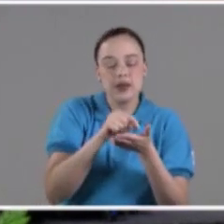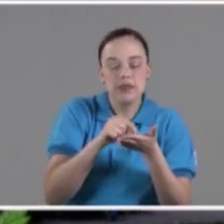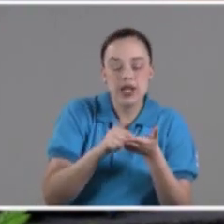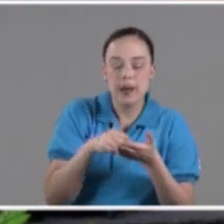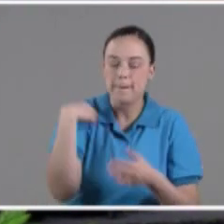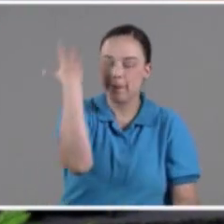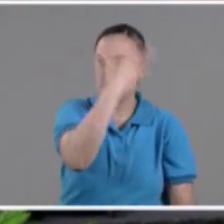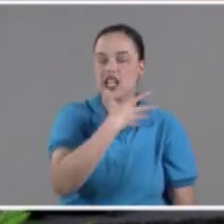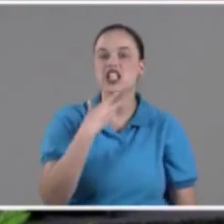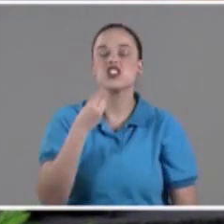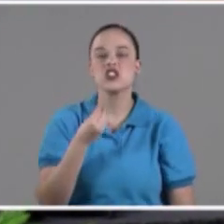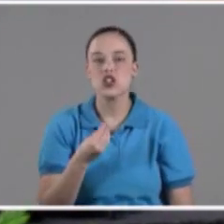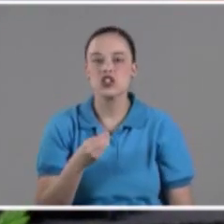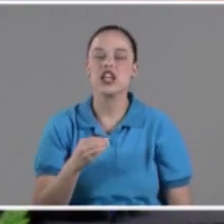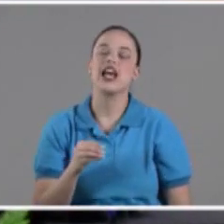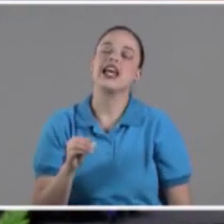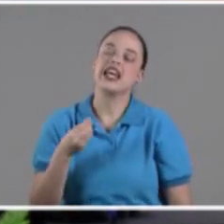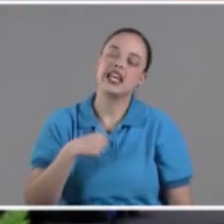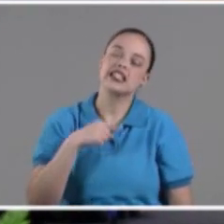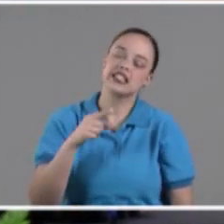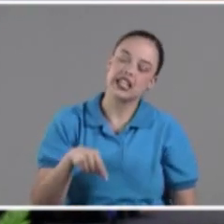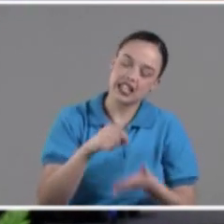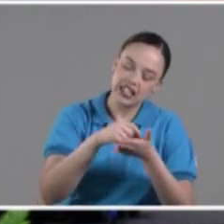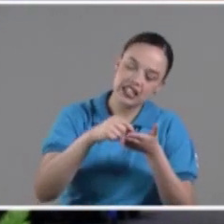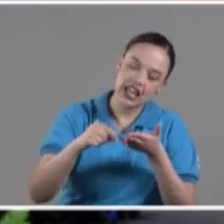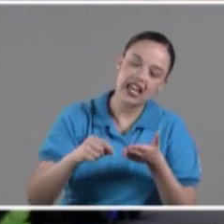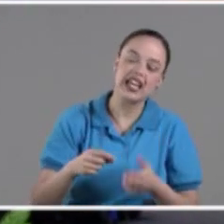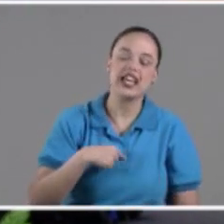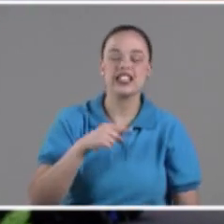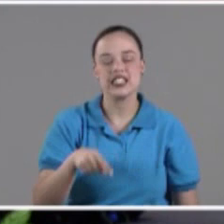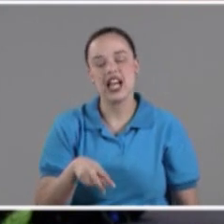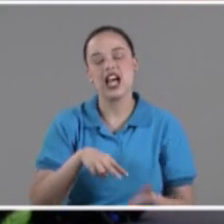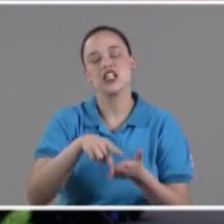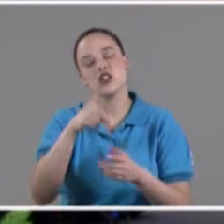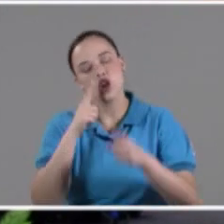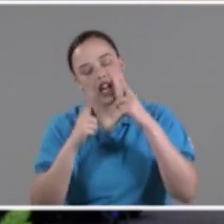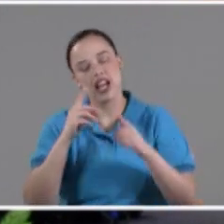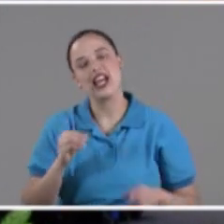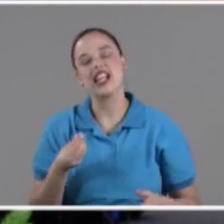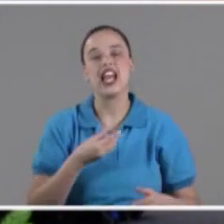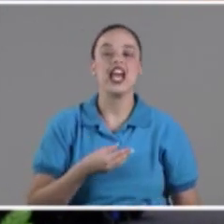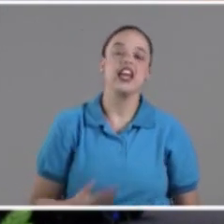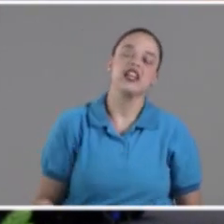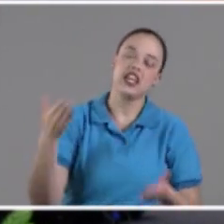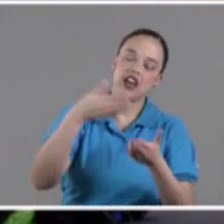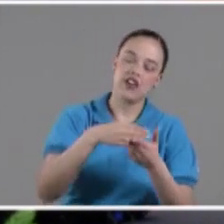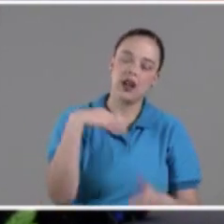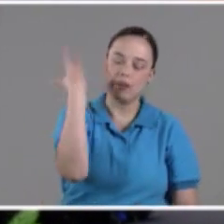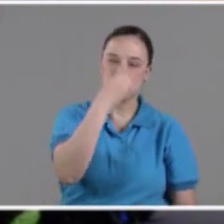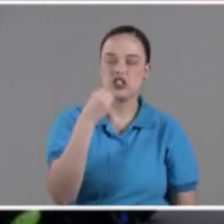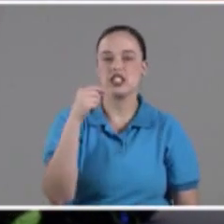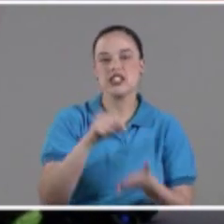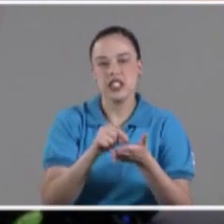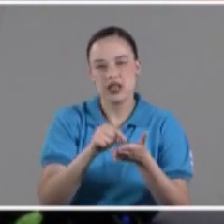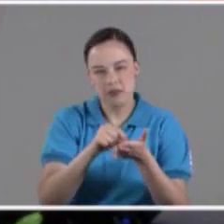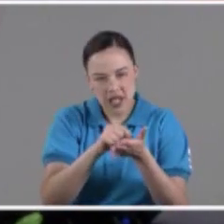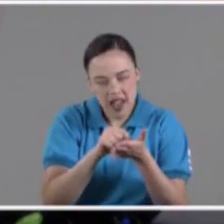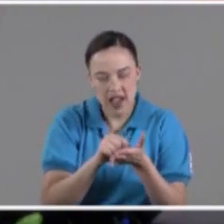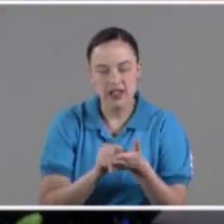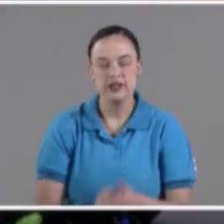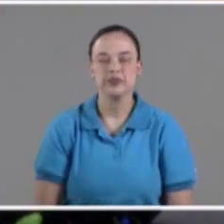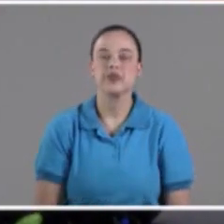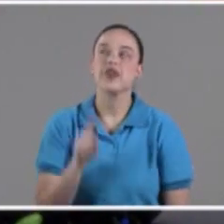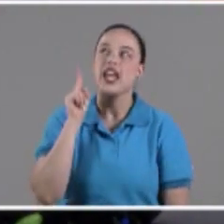la cual estaba escrita Irán dando y orando el que lleva la preciosa semilla pero volverá con alegría trayendo ir a las gavillas